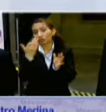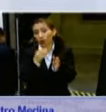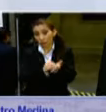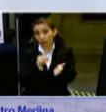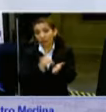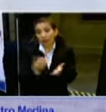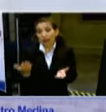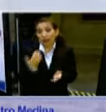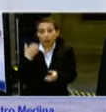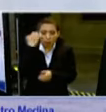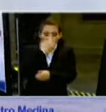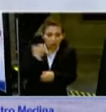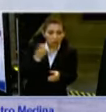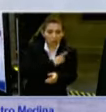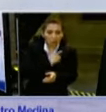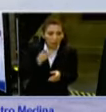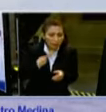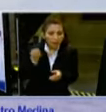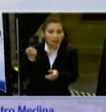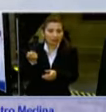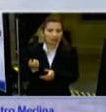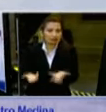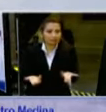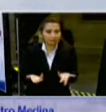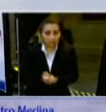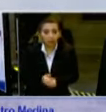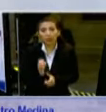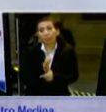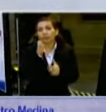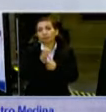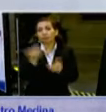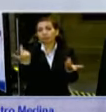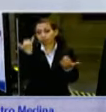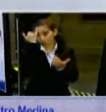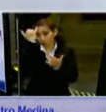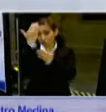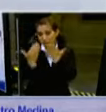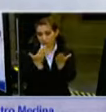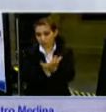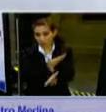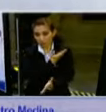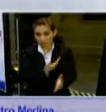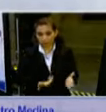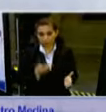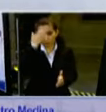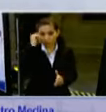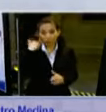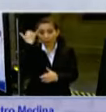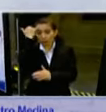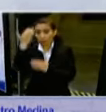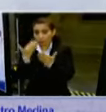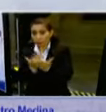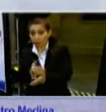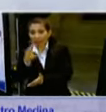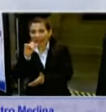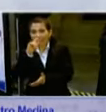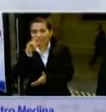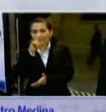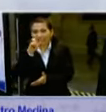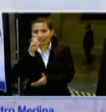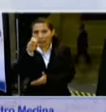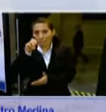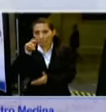para hacer una evaluación de qué se ha logrado. Entonces, ¿qué propuso el presidente Peña Nieto? ¿Qué propuso el canciller Meade? Yo